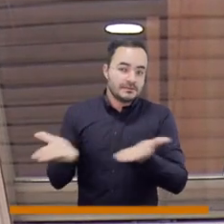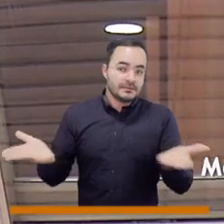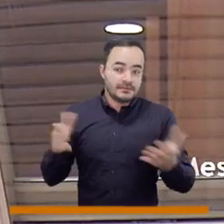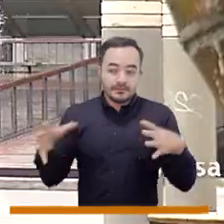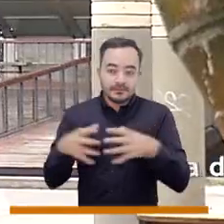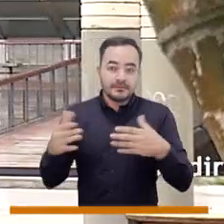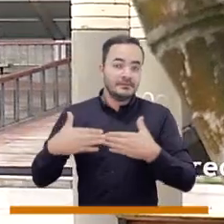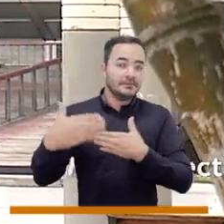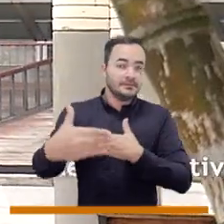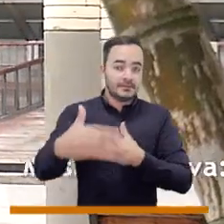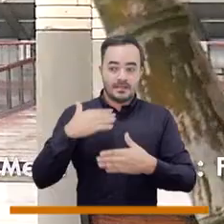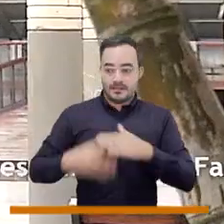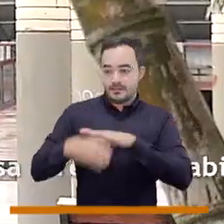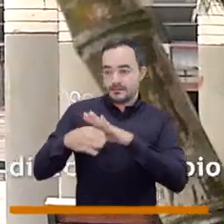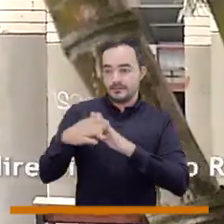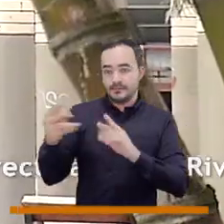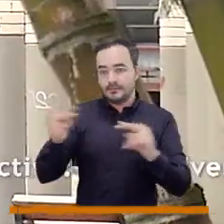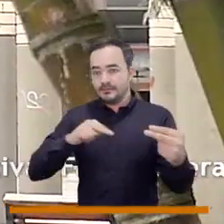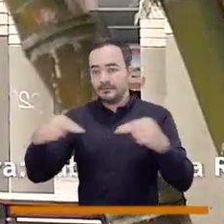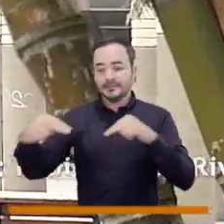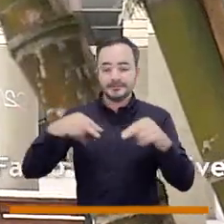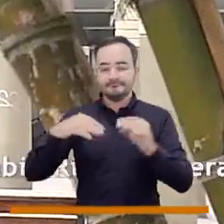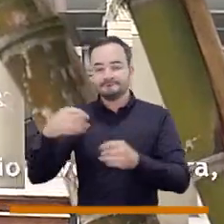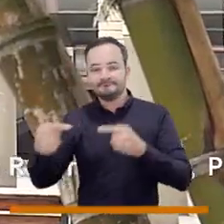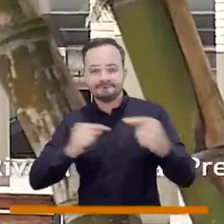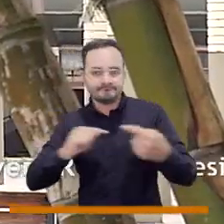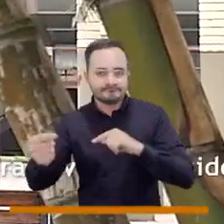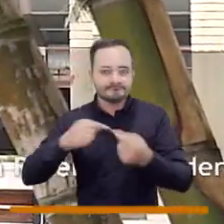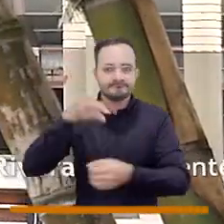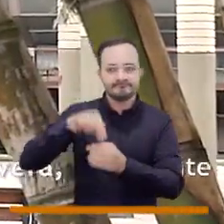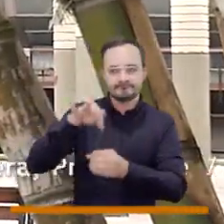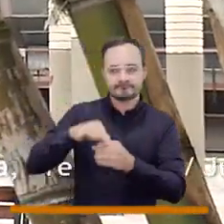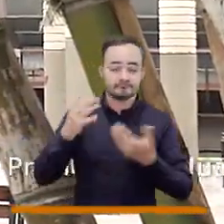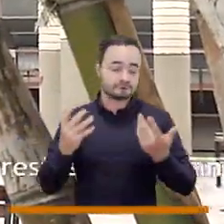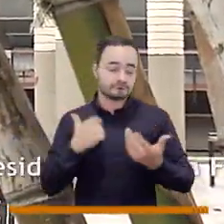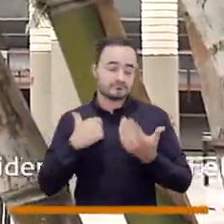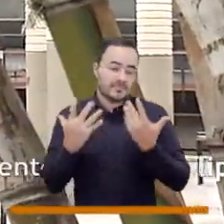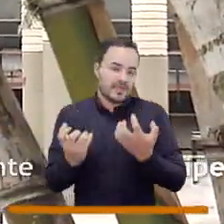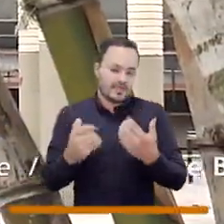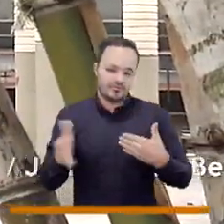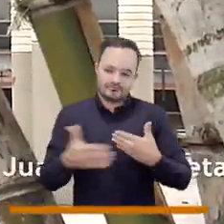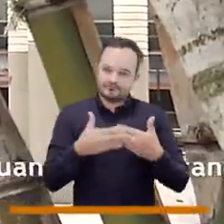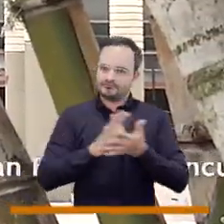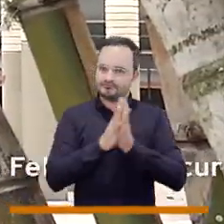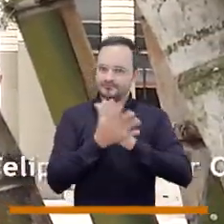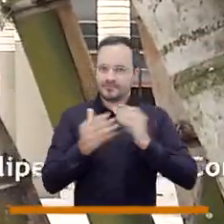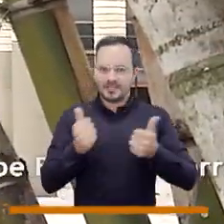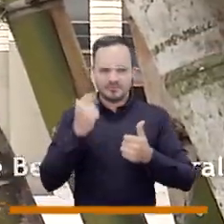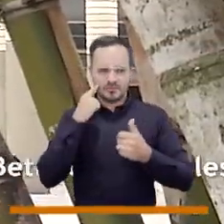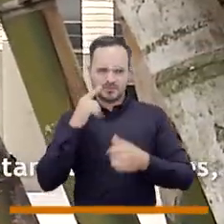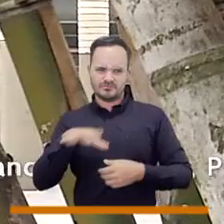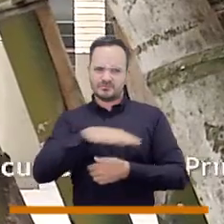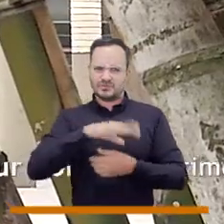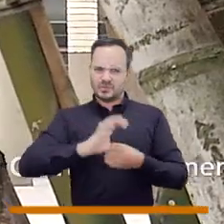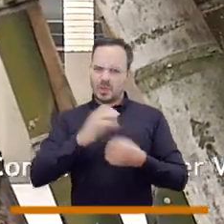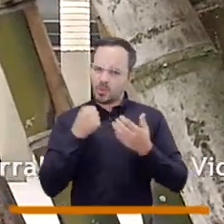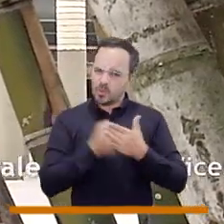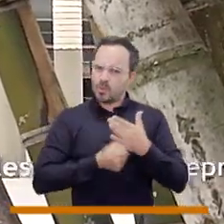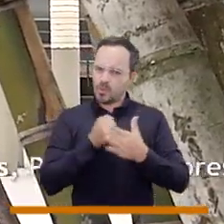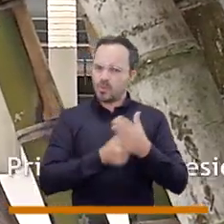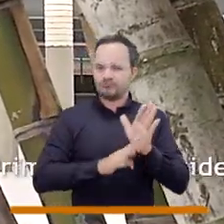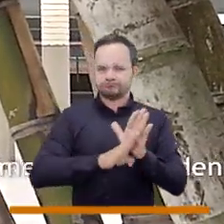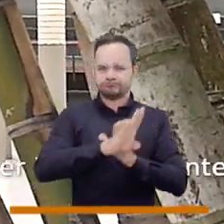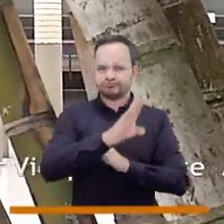los proyectos que propusimos en el Consejo de Medellín. Creo que se pudo hacer mucho por la ciudad.